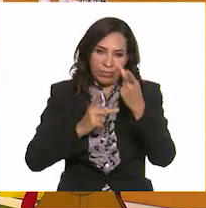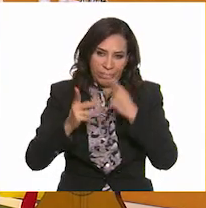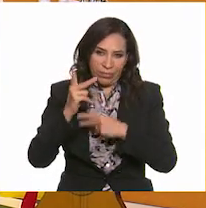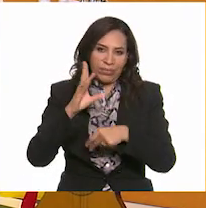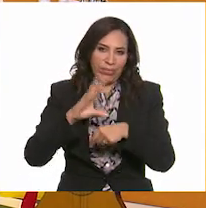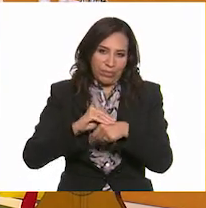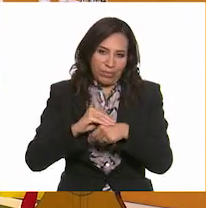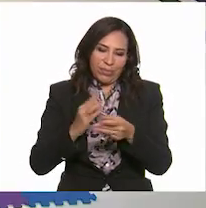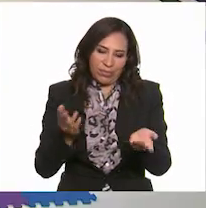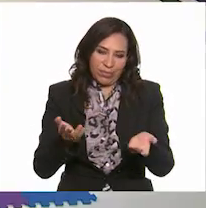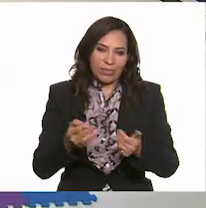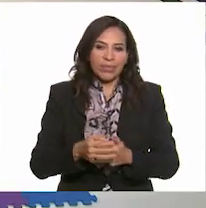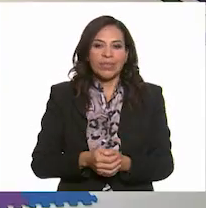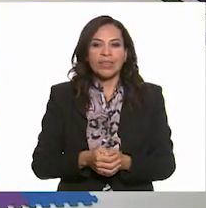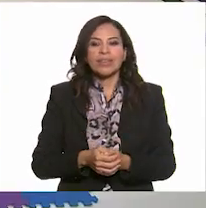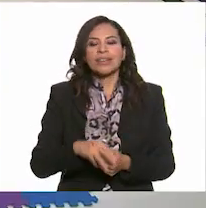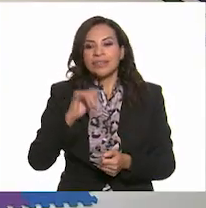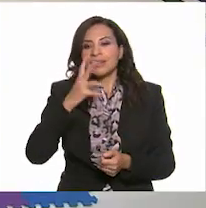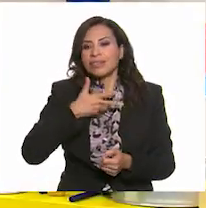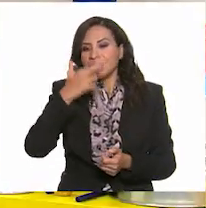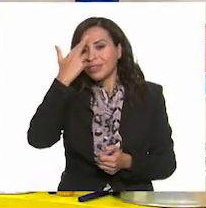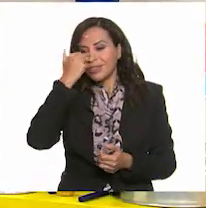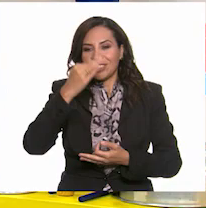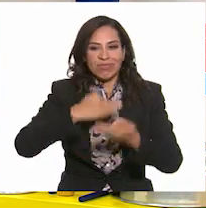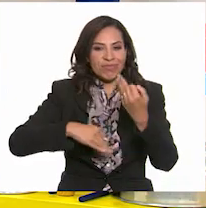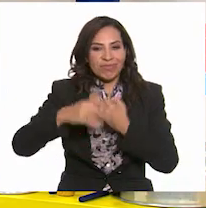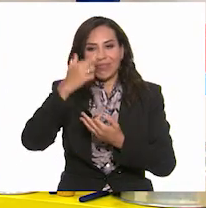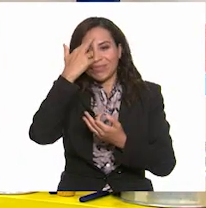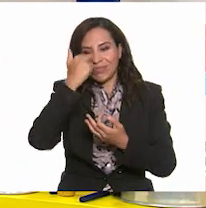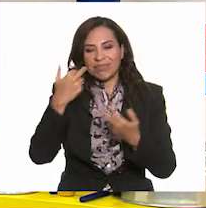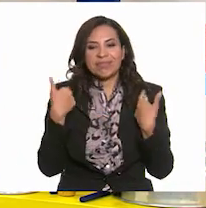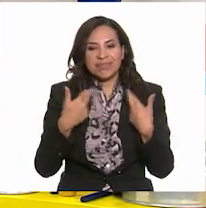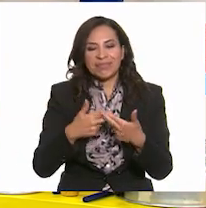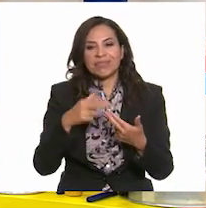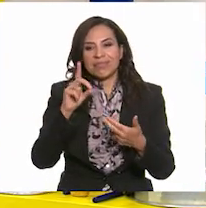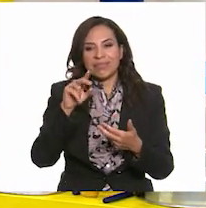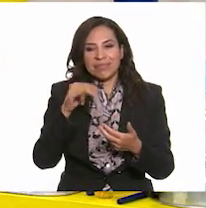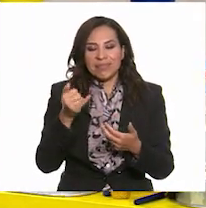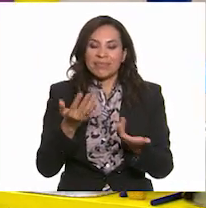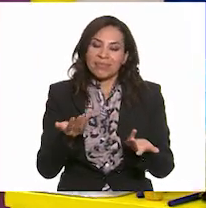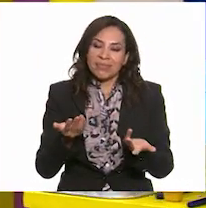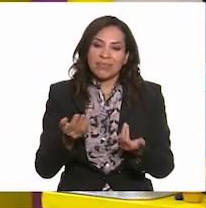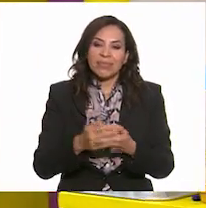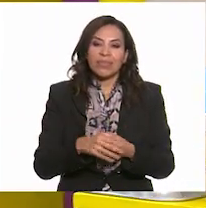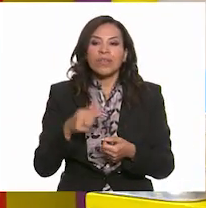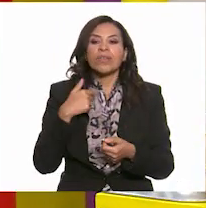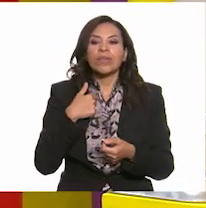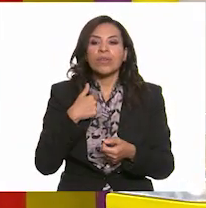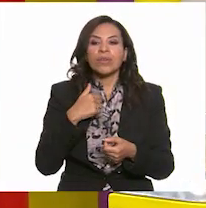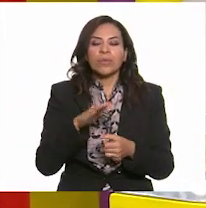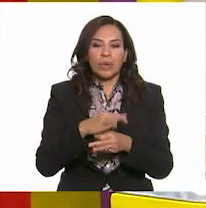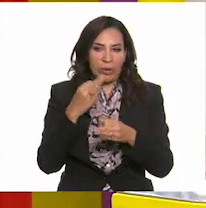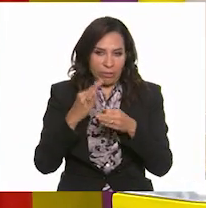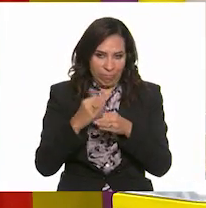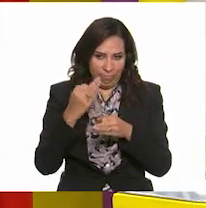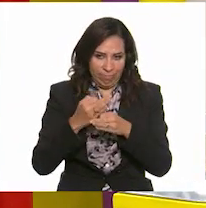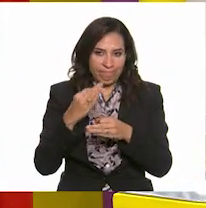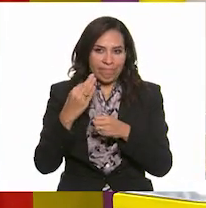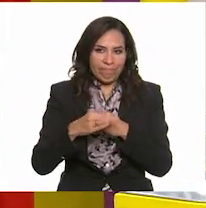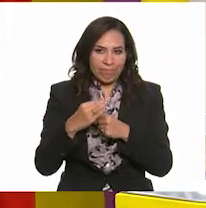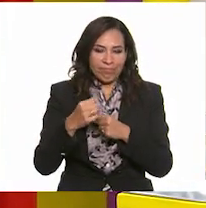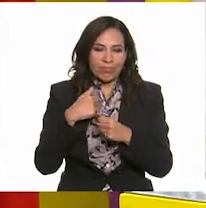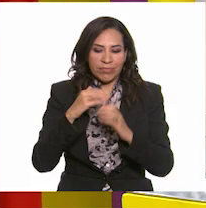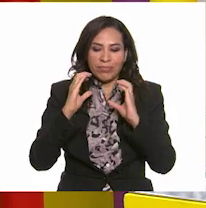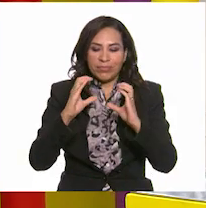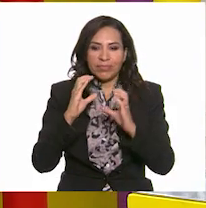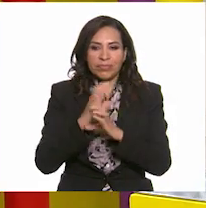¿eh? Cierto. Ay, cierto, tienes toda la razón, maestra Dani. Yo por lo mientras le voy a